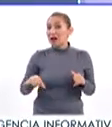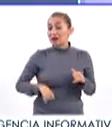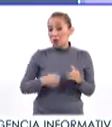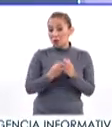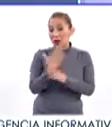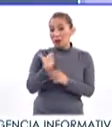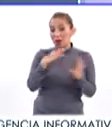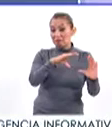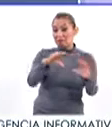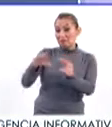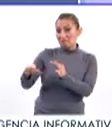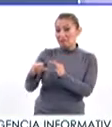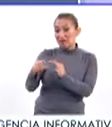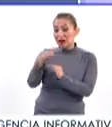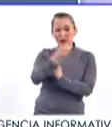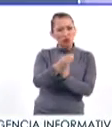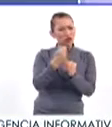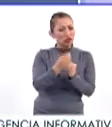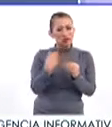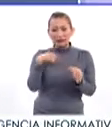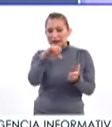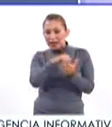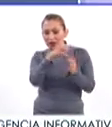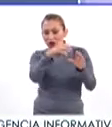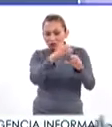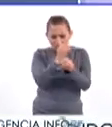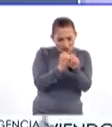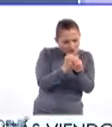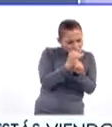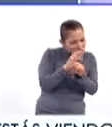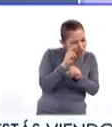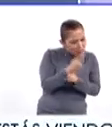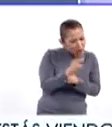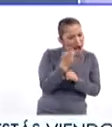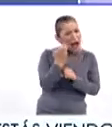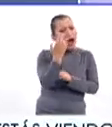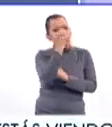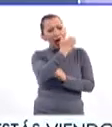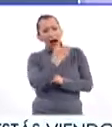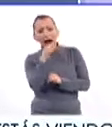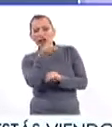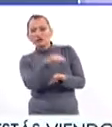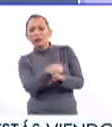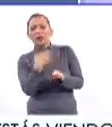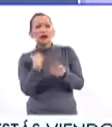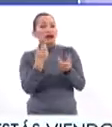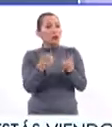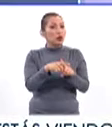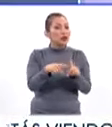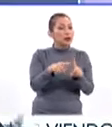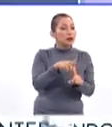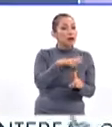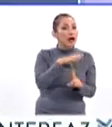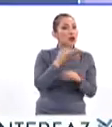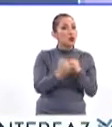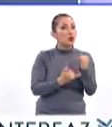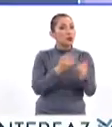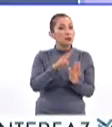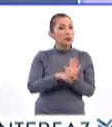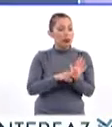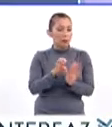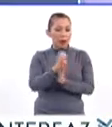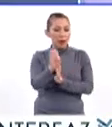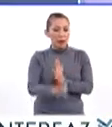la nueva era educativa. Son muchos los centros de investigación que están llevando a cabo estudios sobre los efectos positivos que producen.